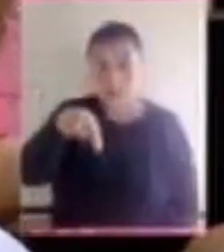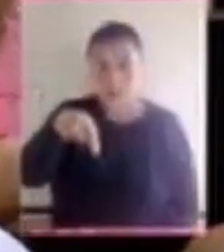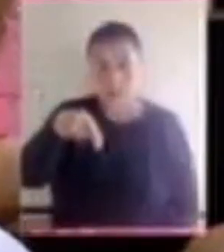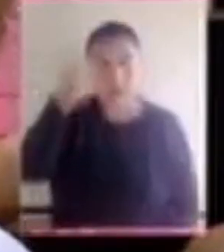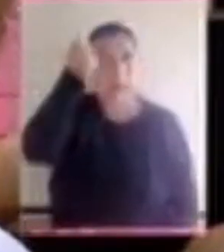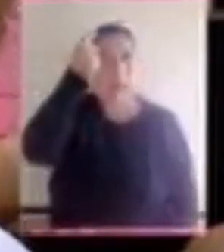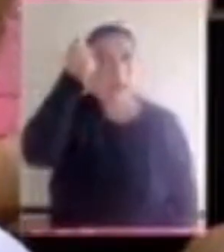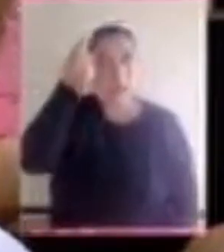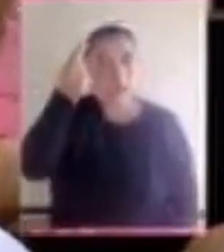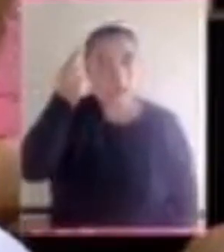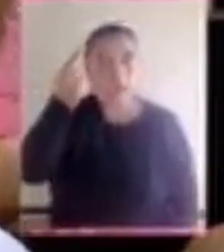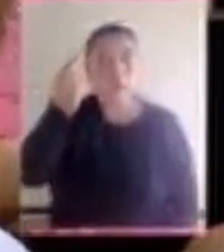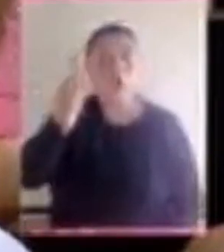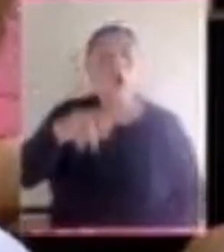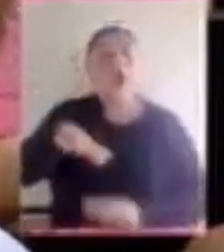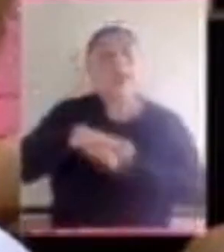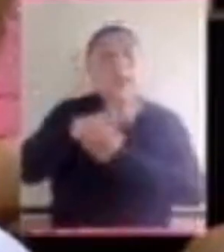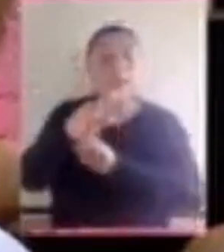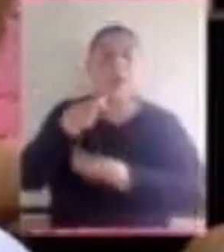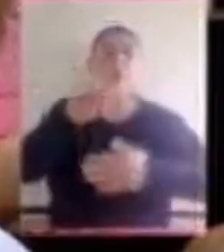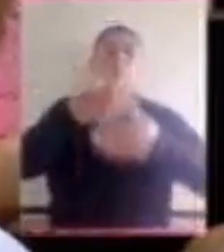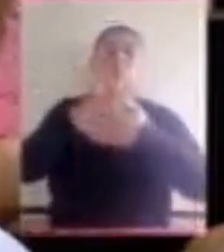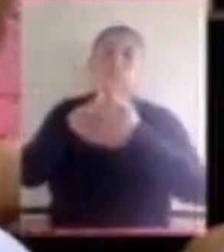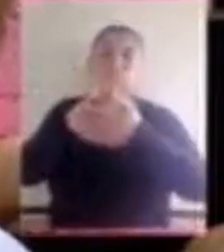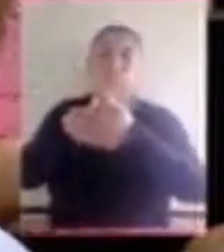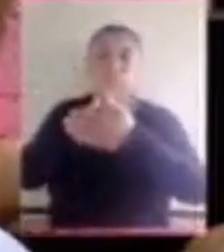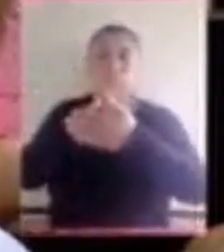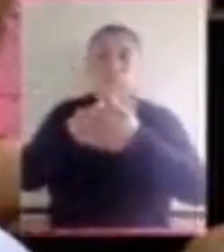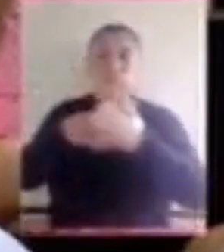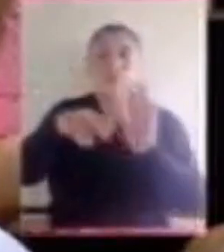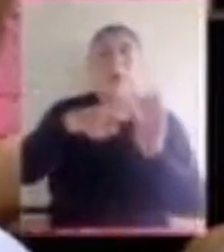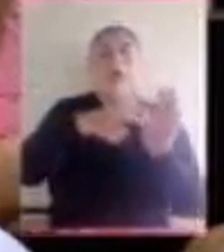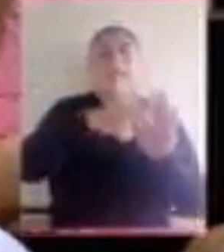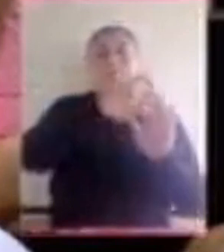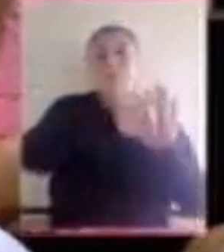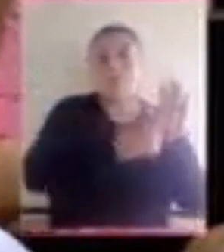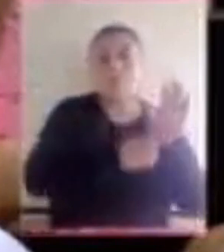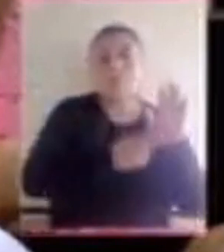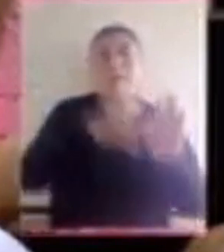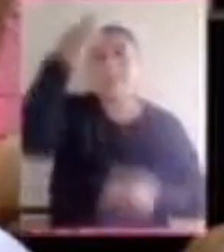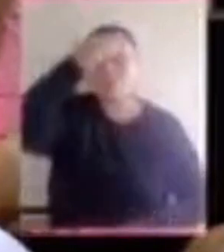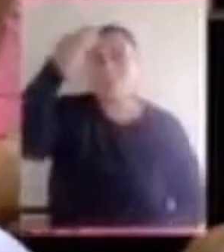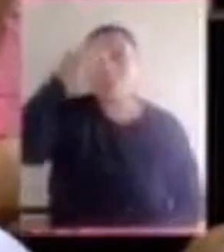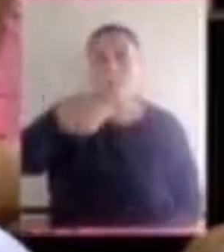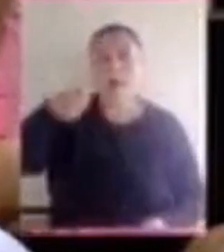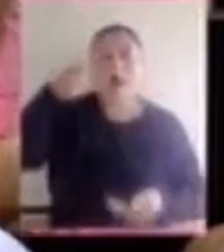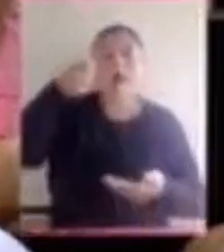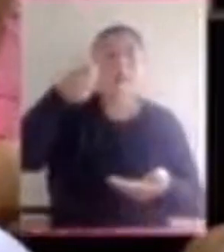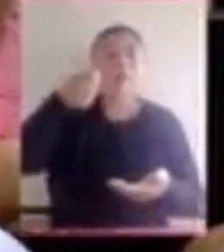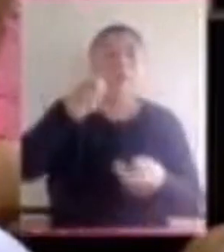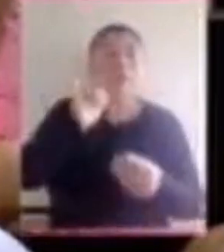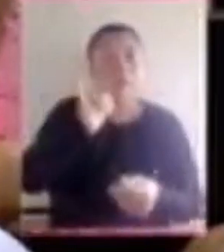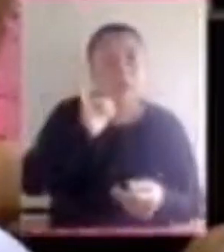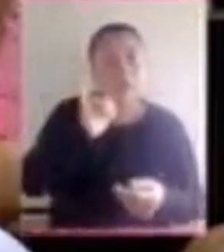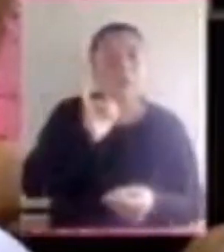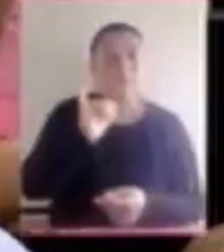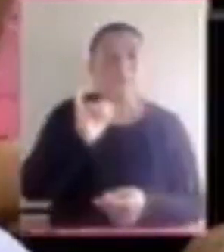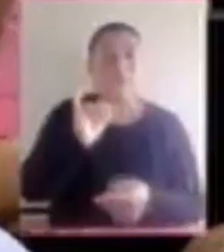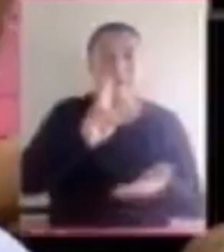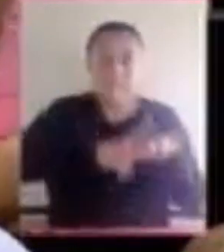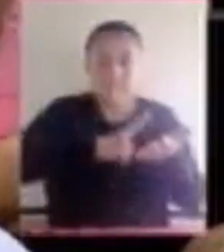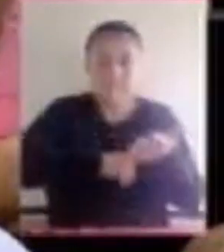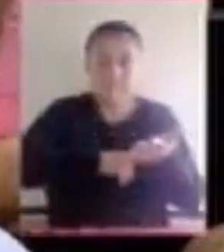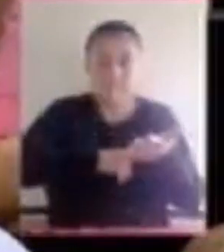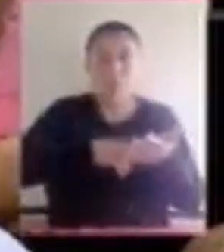derecha quiera frenar la reforma porque les preocupa el crecimiento y la inversión, una preocupación, por cierto, legítima, porque creen que si la frenan